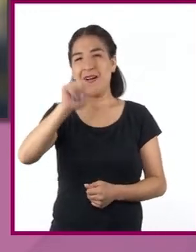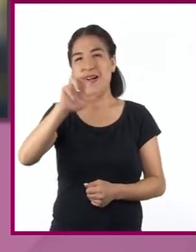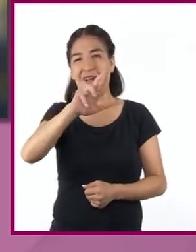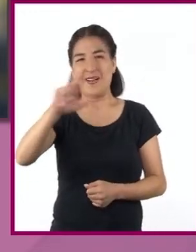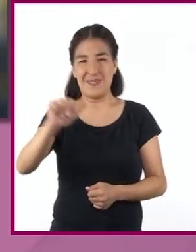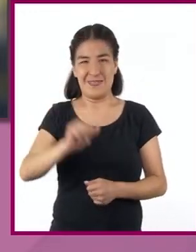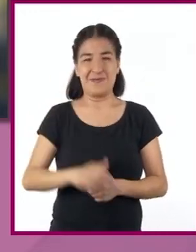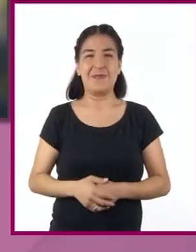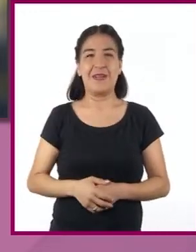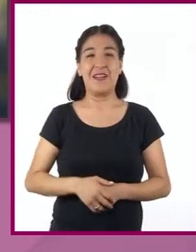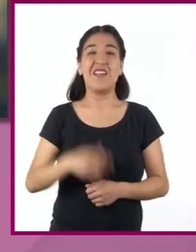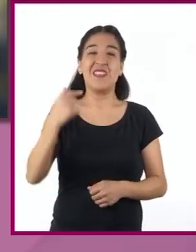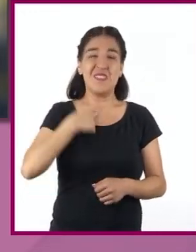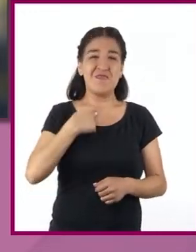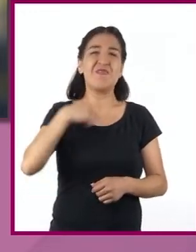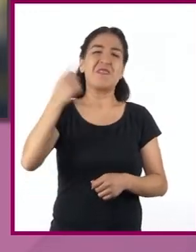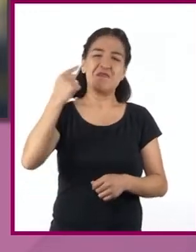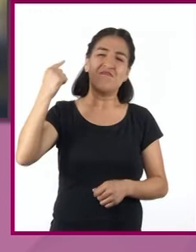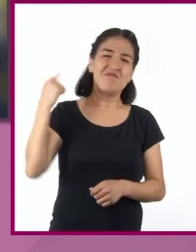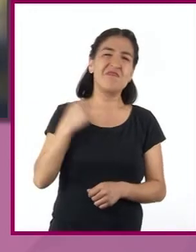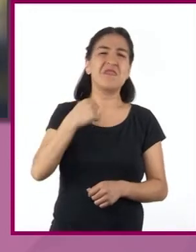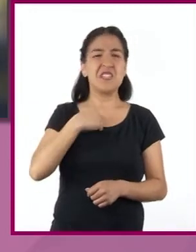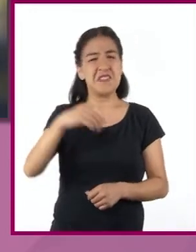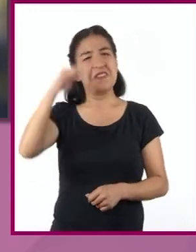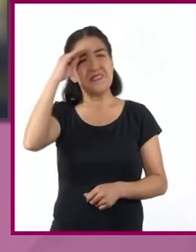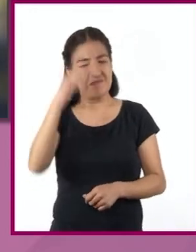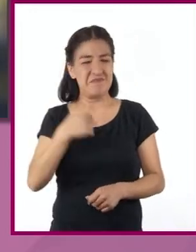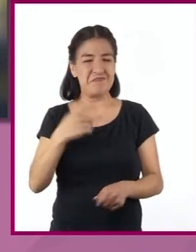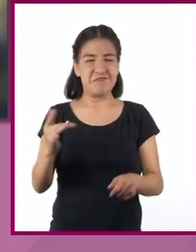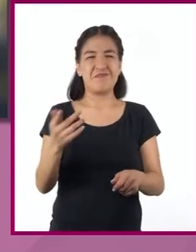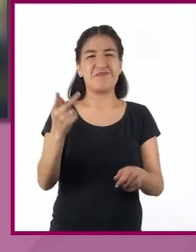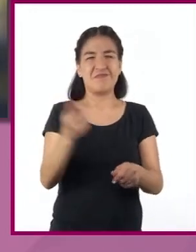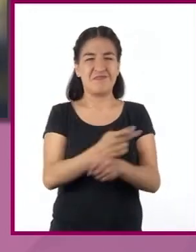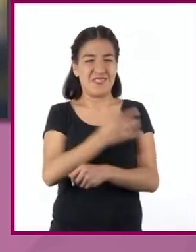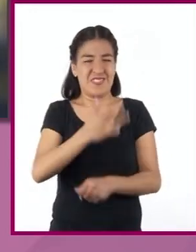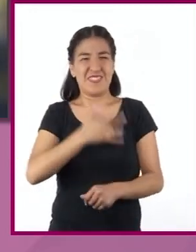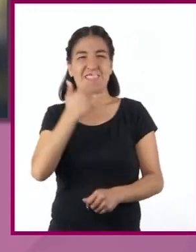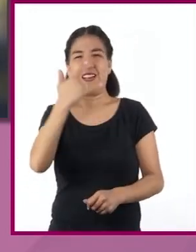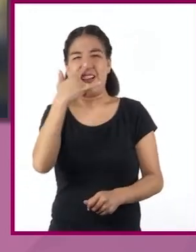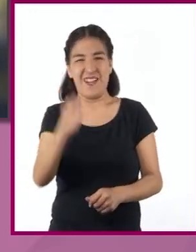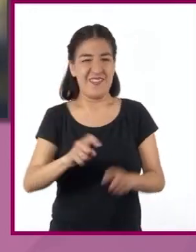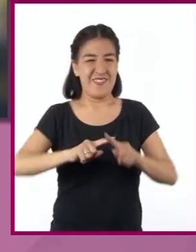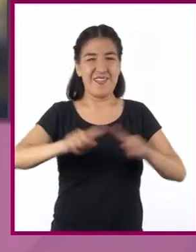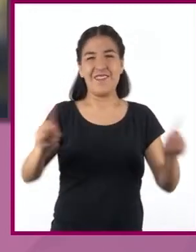unos días me pasa algo muy raro y me he sentido diferente.